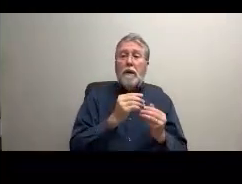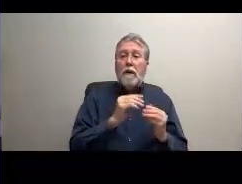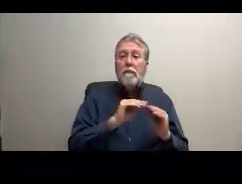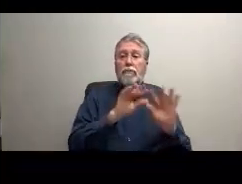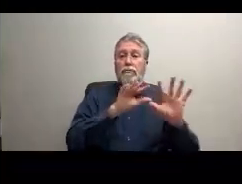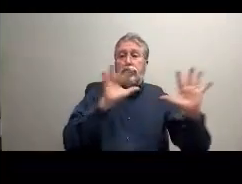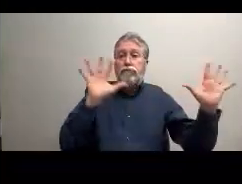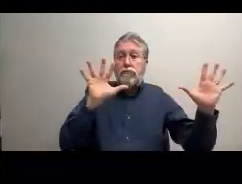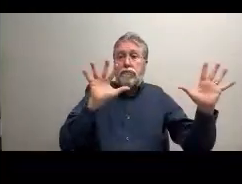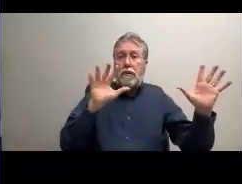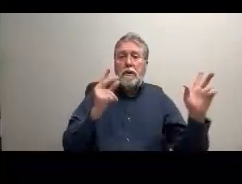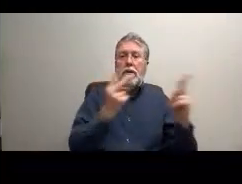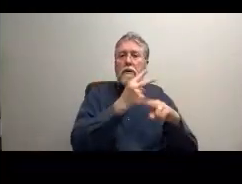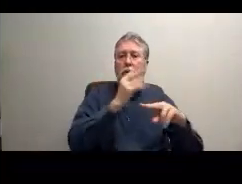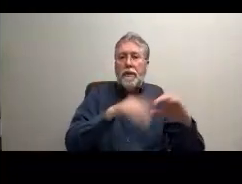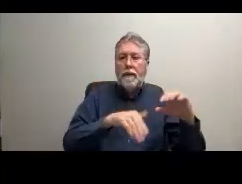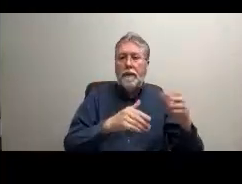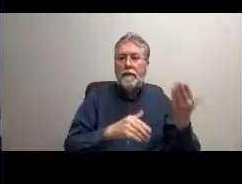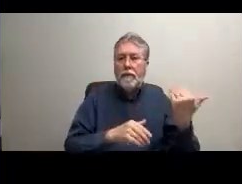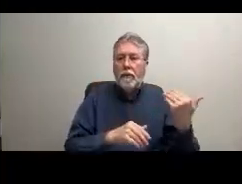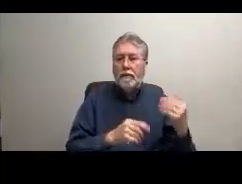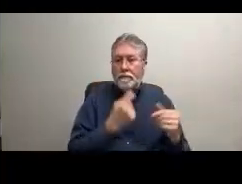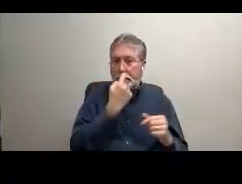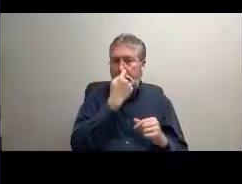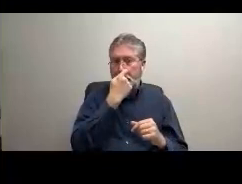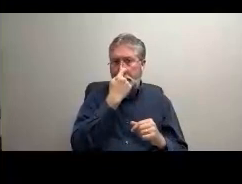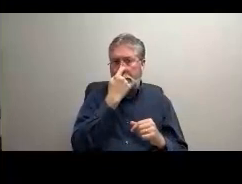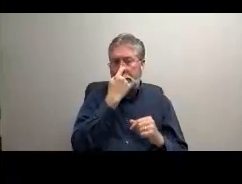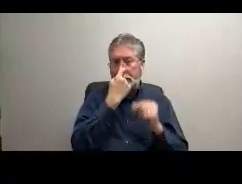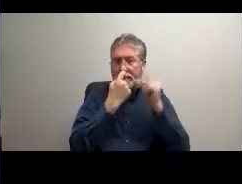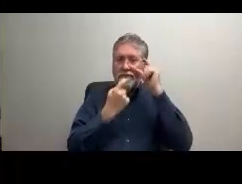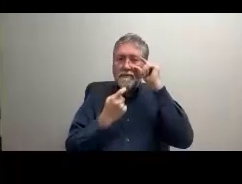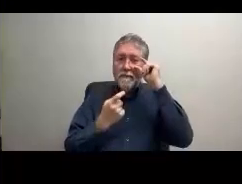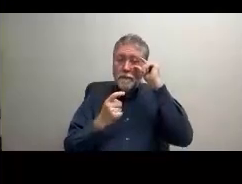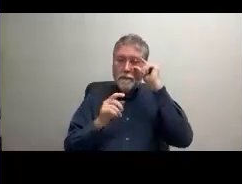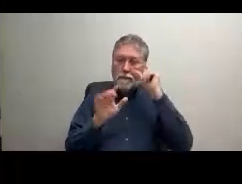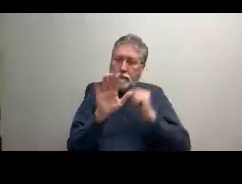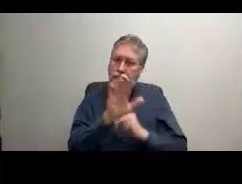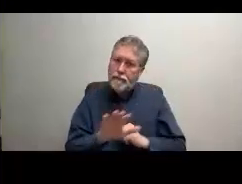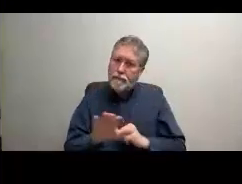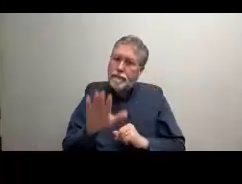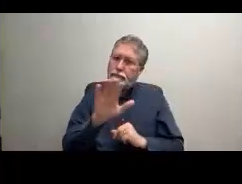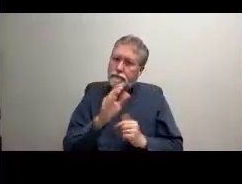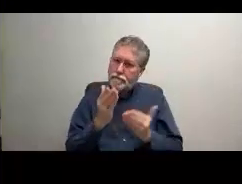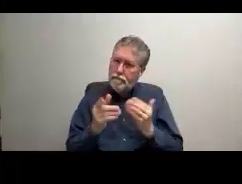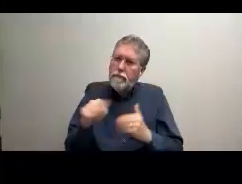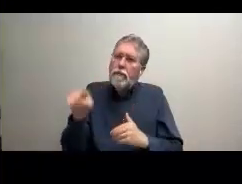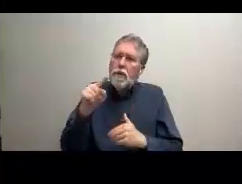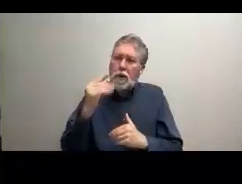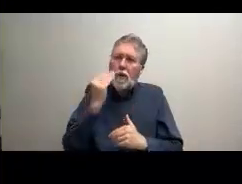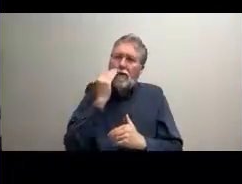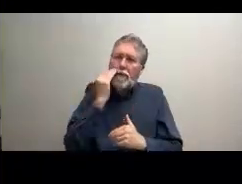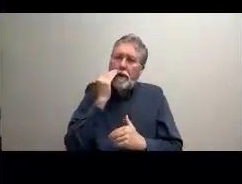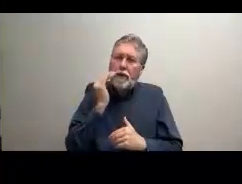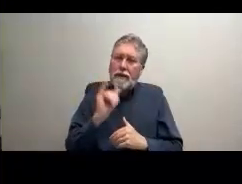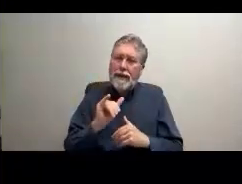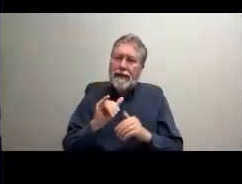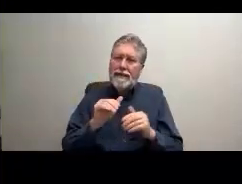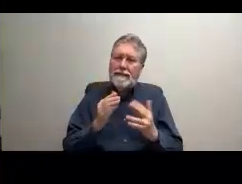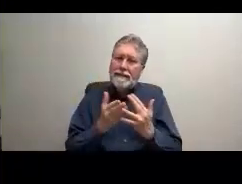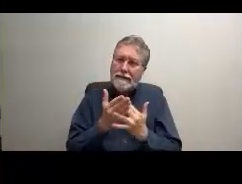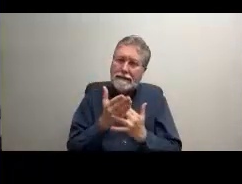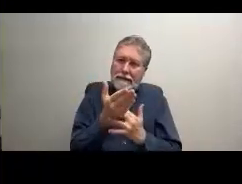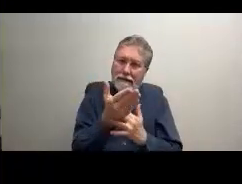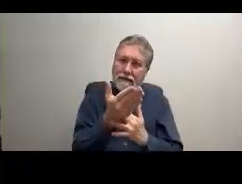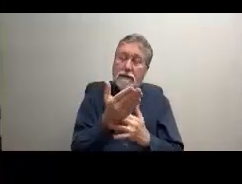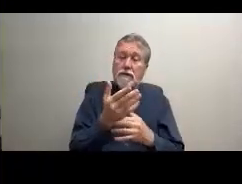espacial es bastante diferente a María, que puede ser algo para lo que algunos de ustedes tengan mucho contexto después de haber vivido el huracán o